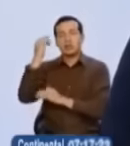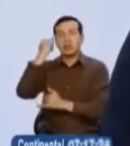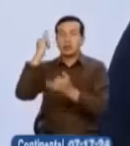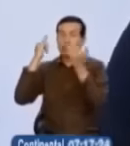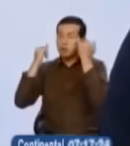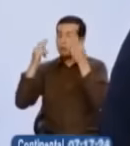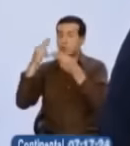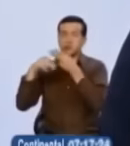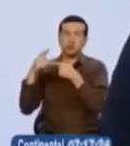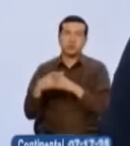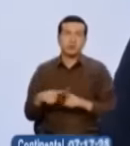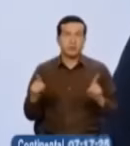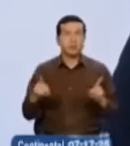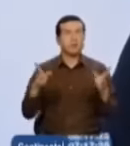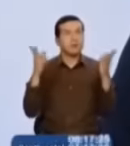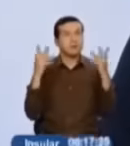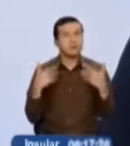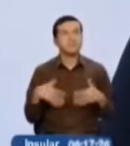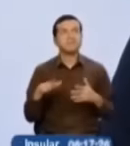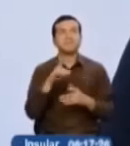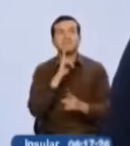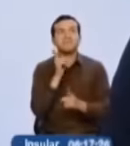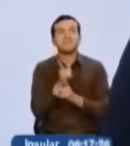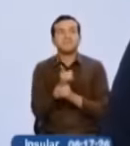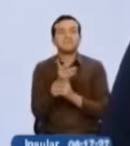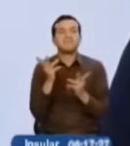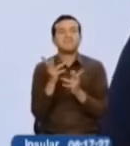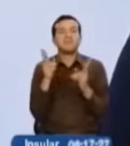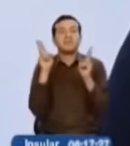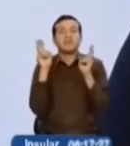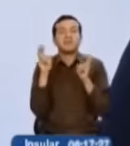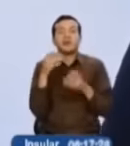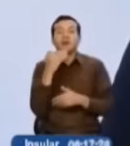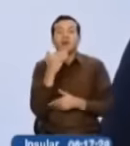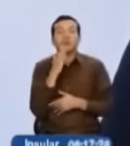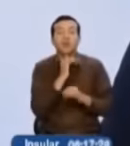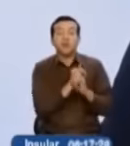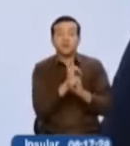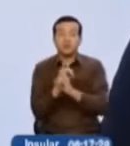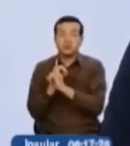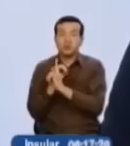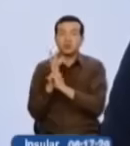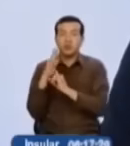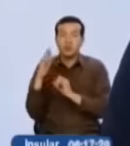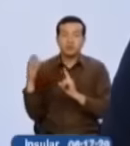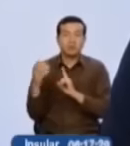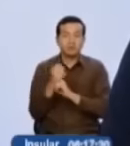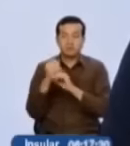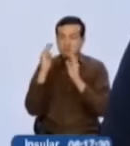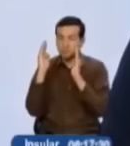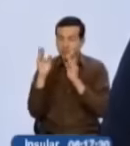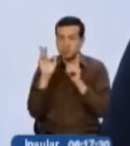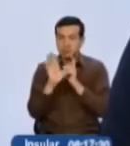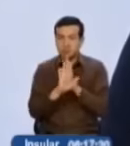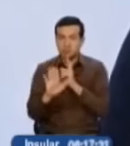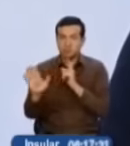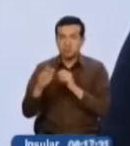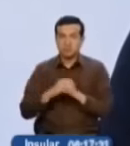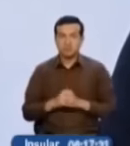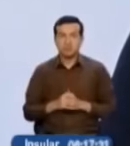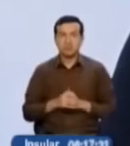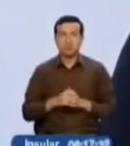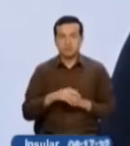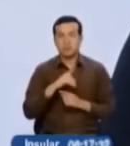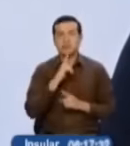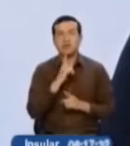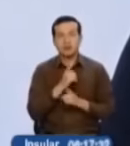emprendimientos. Pero yéndonos ya más hacia el tema de cómo las instituciones logran atender a estos segmentos,